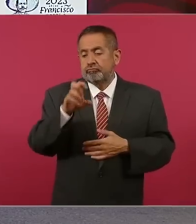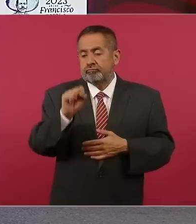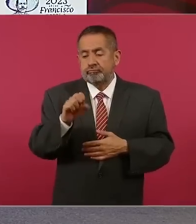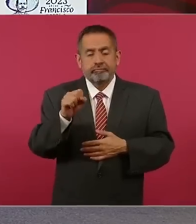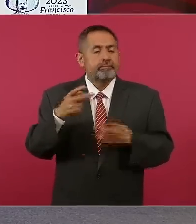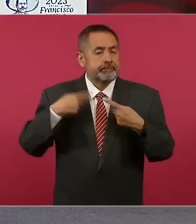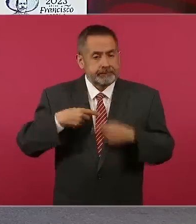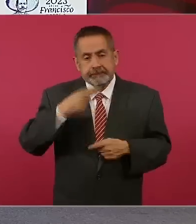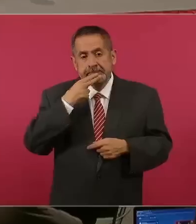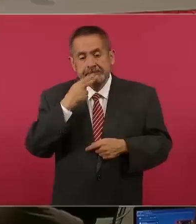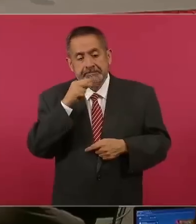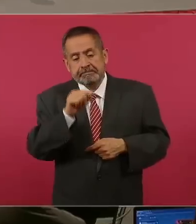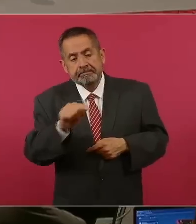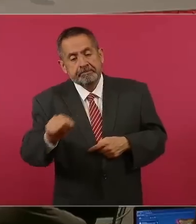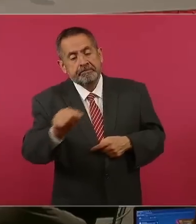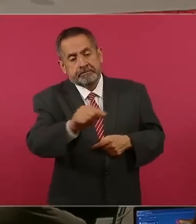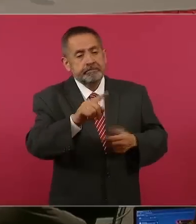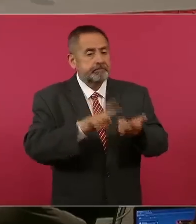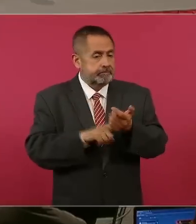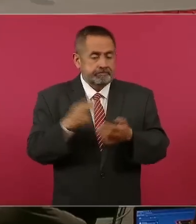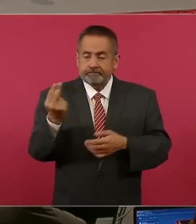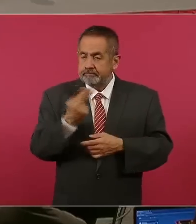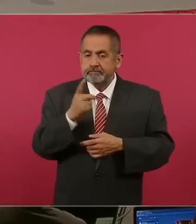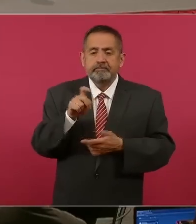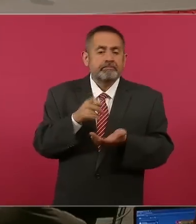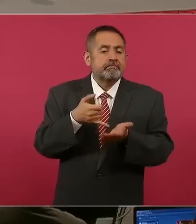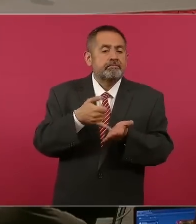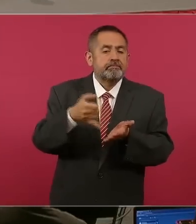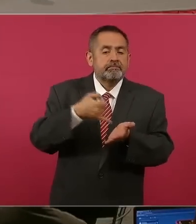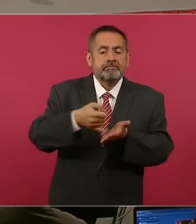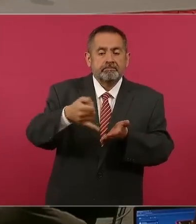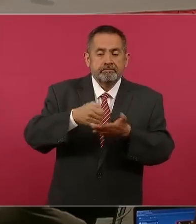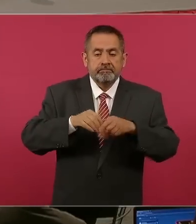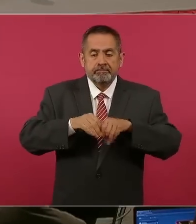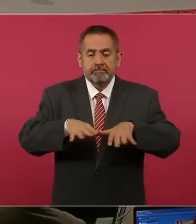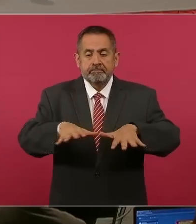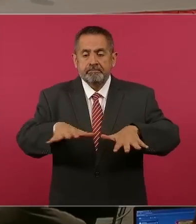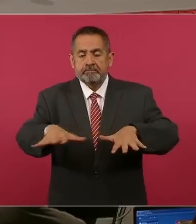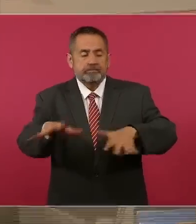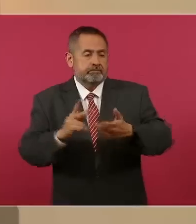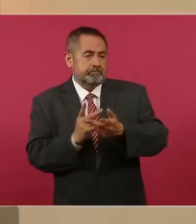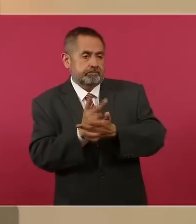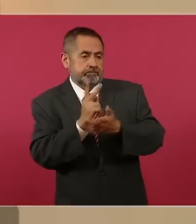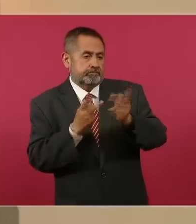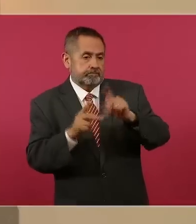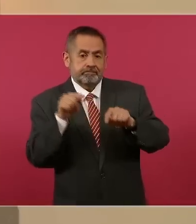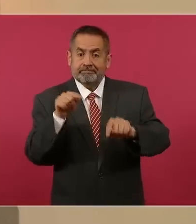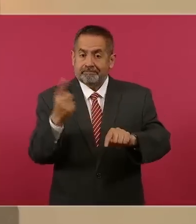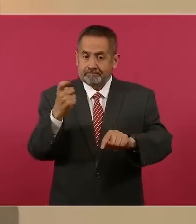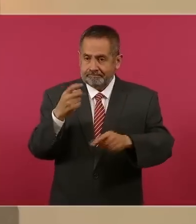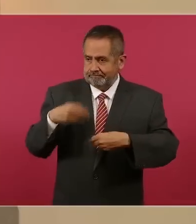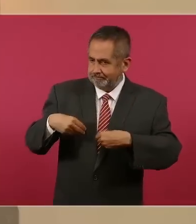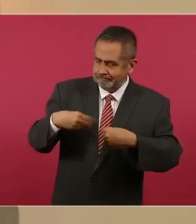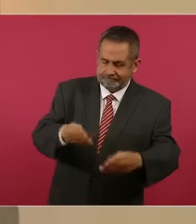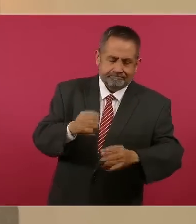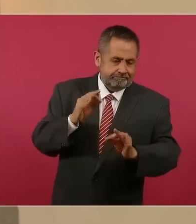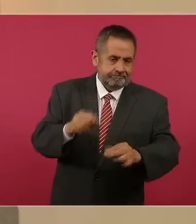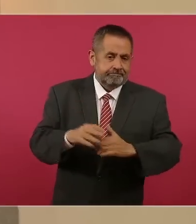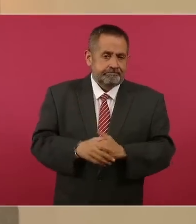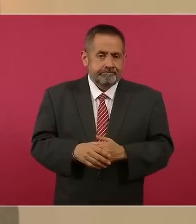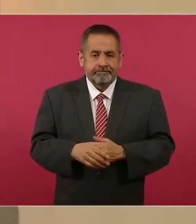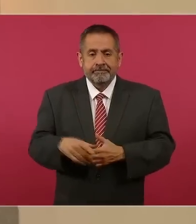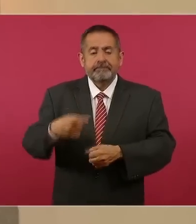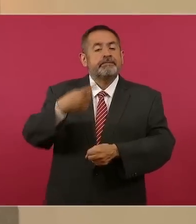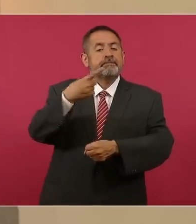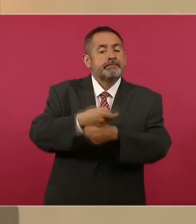4,260 usuarios que utilizan el riego y que se dedican a la producción agrícola ahí en la tribu. Este es el primer